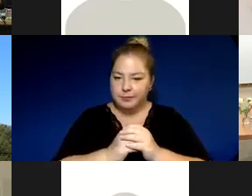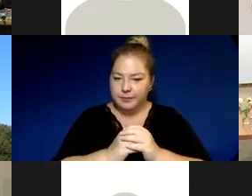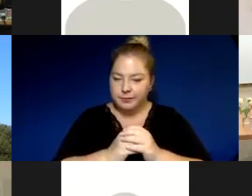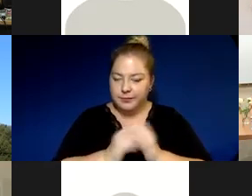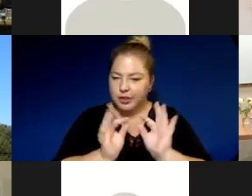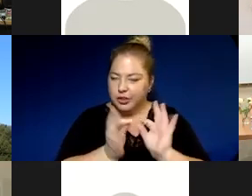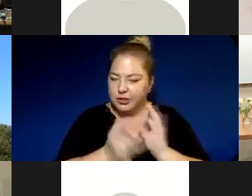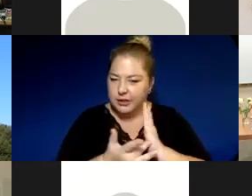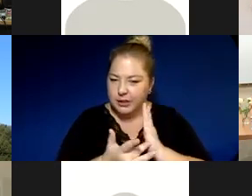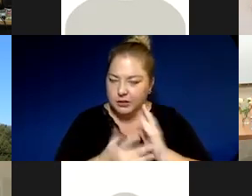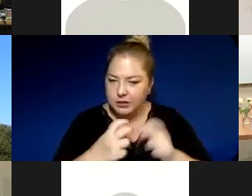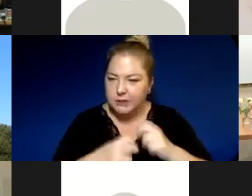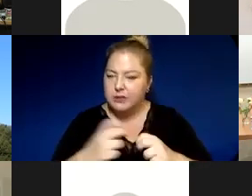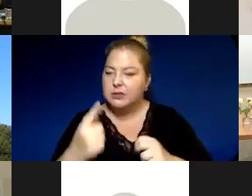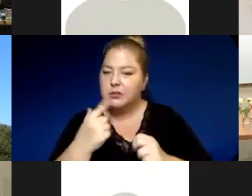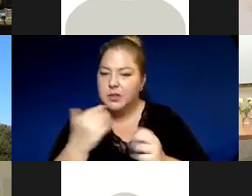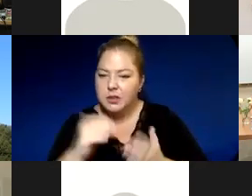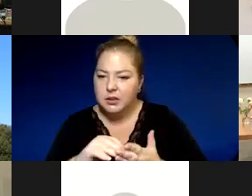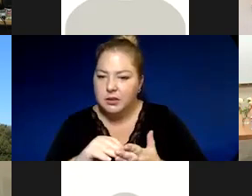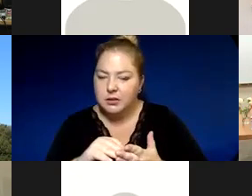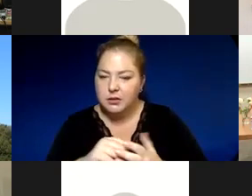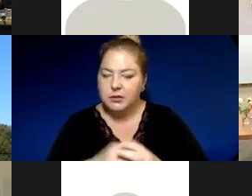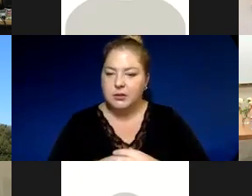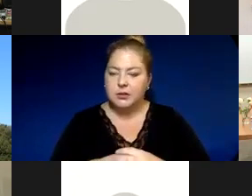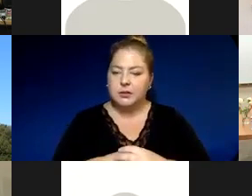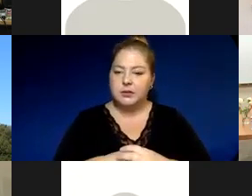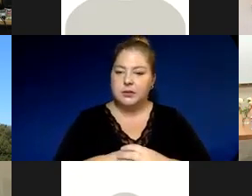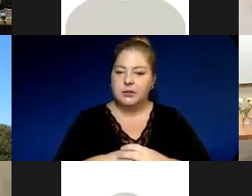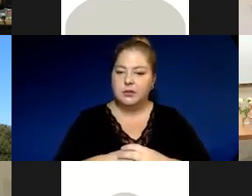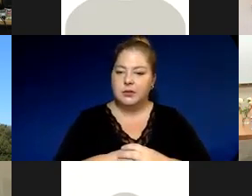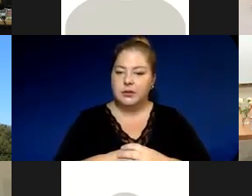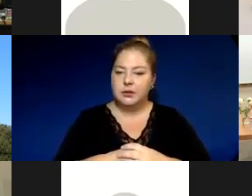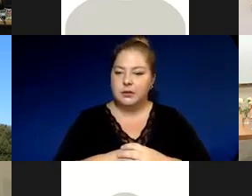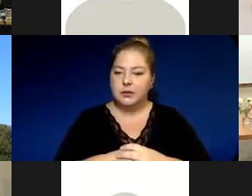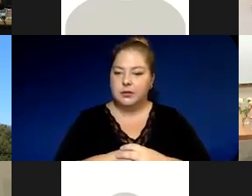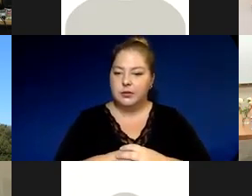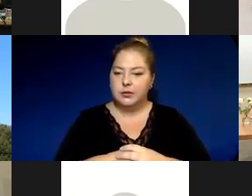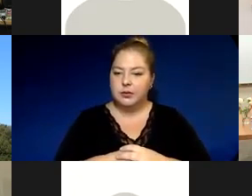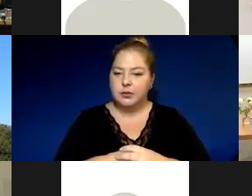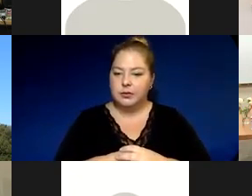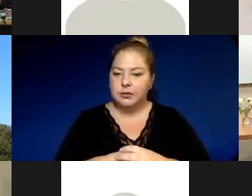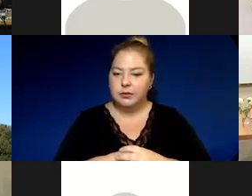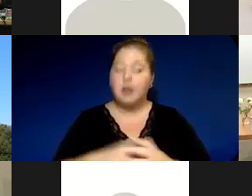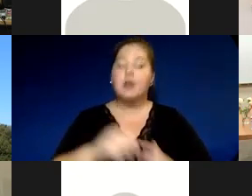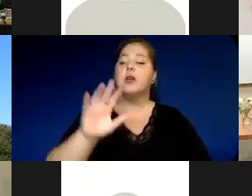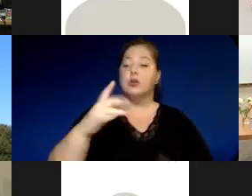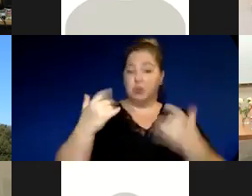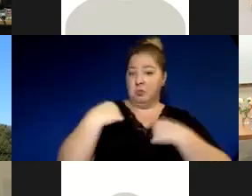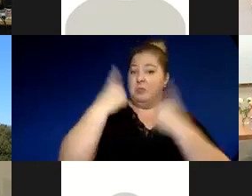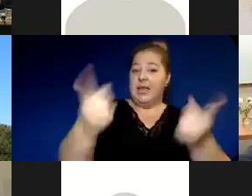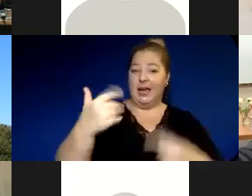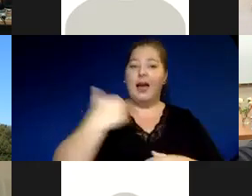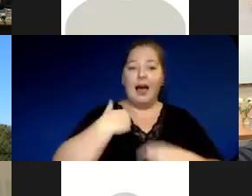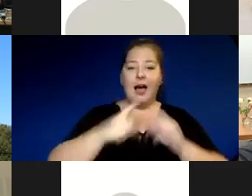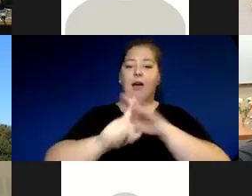empeoren las condiciones de los incendios drásticamente. No se dio el caso, así que eso pues